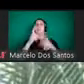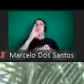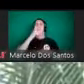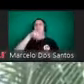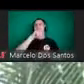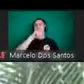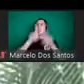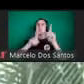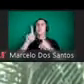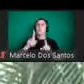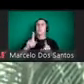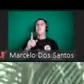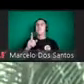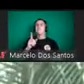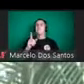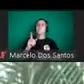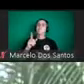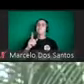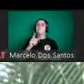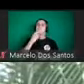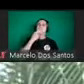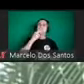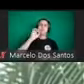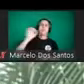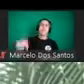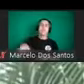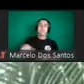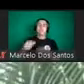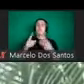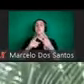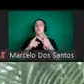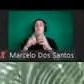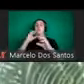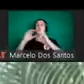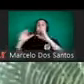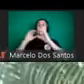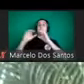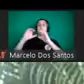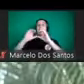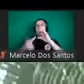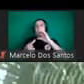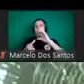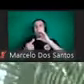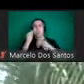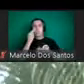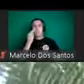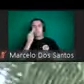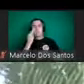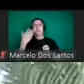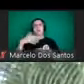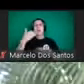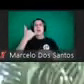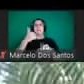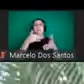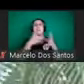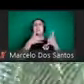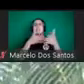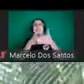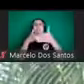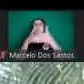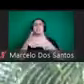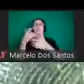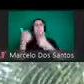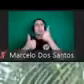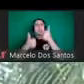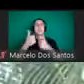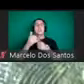difíciles de romper, comunicacionales y, bueno, varias barreras que aún siguen siendo un desafío, pero que 25